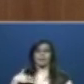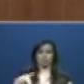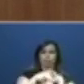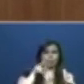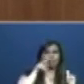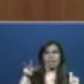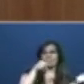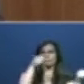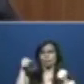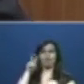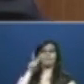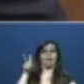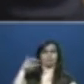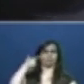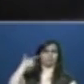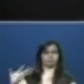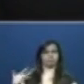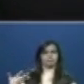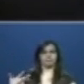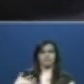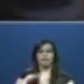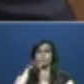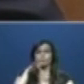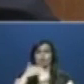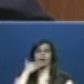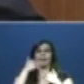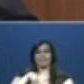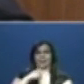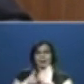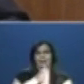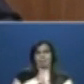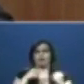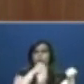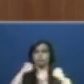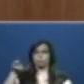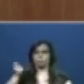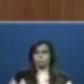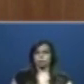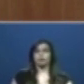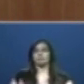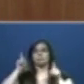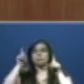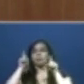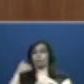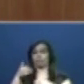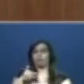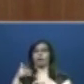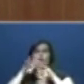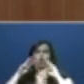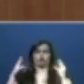institucional a través del proyecto de ley de autoridad del profesorado que mañana mismo aprobará el consejo de gobierno